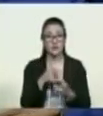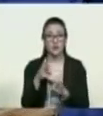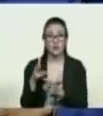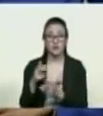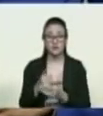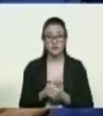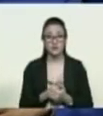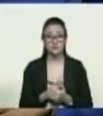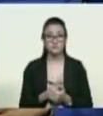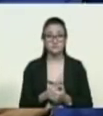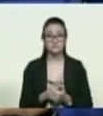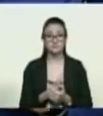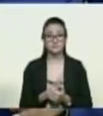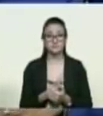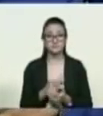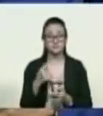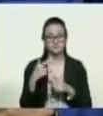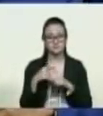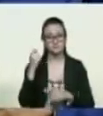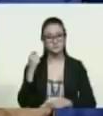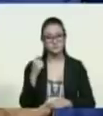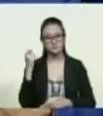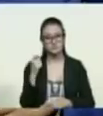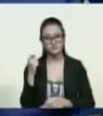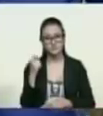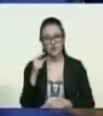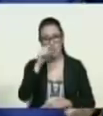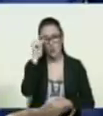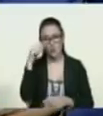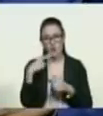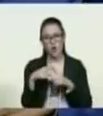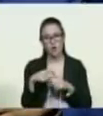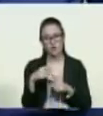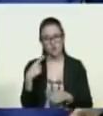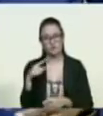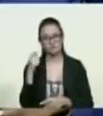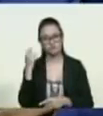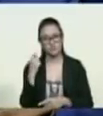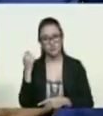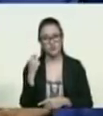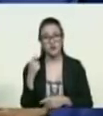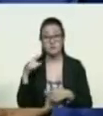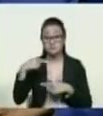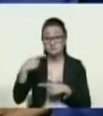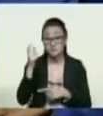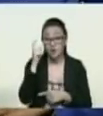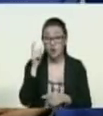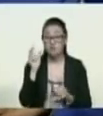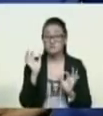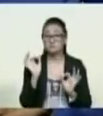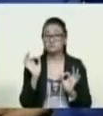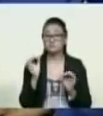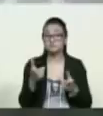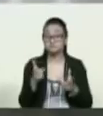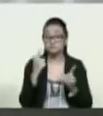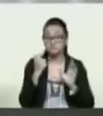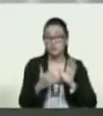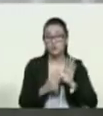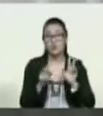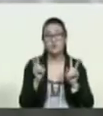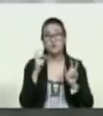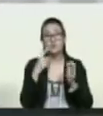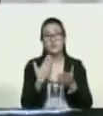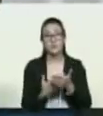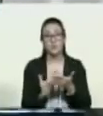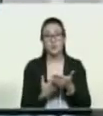que destacan los exdiputados Juan Requesén y Julio Borges, y que en los próximos días, o próximas horas, también las autoridades estarán mostrando nuevas